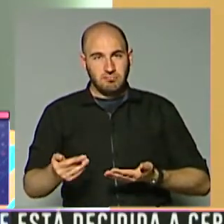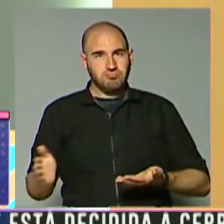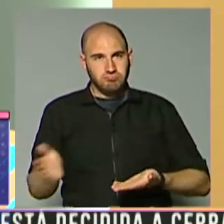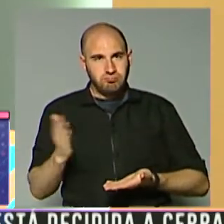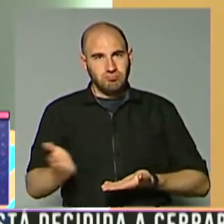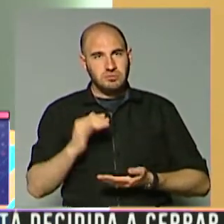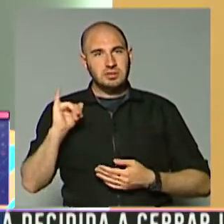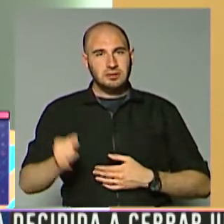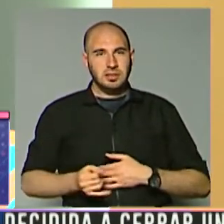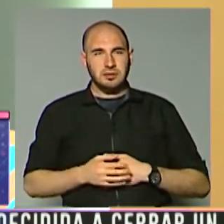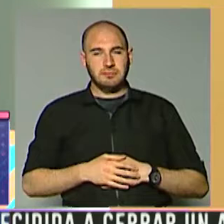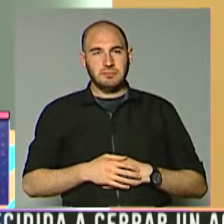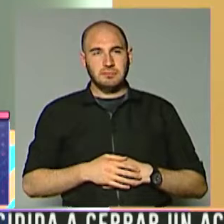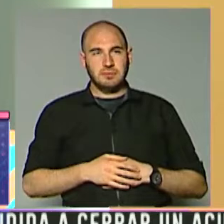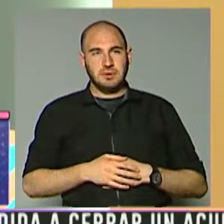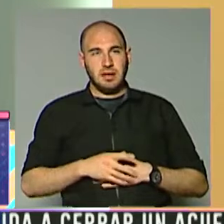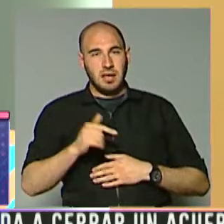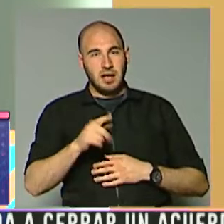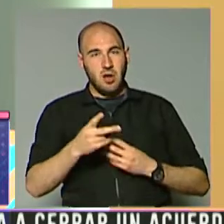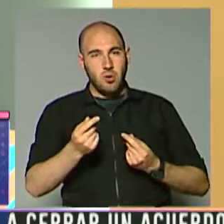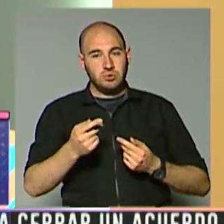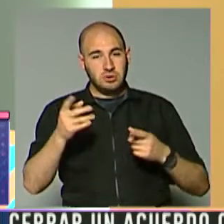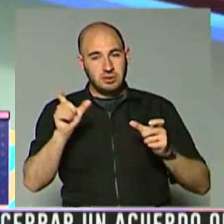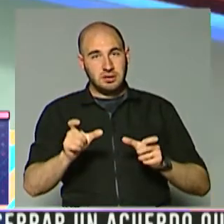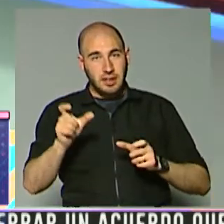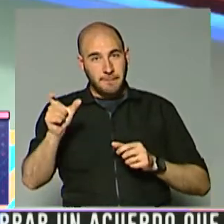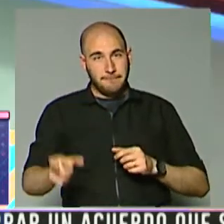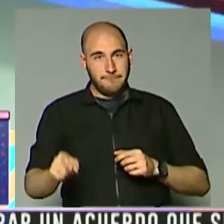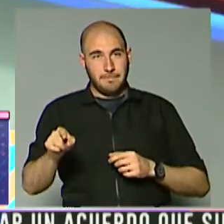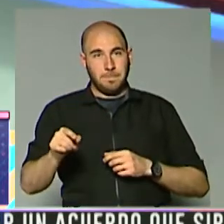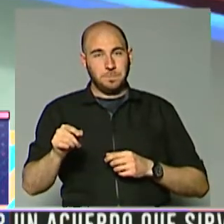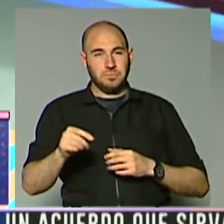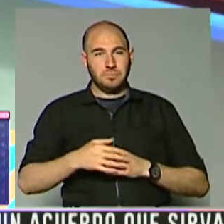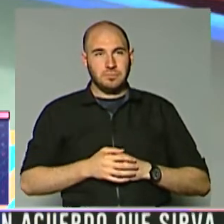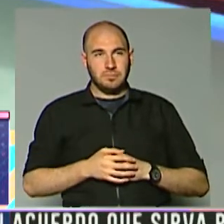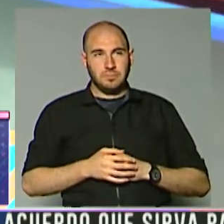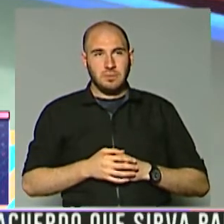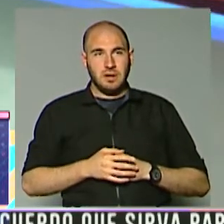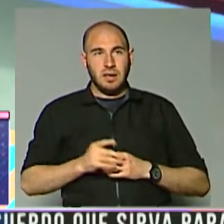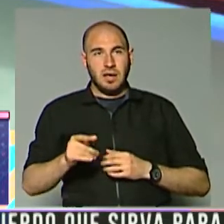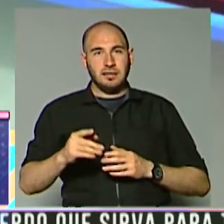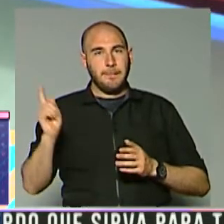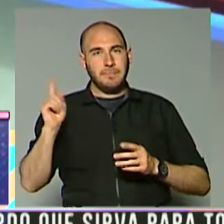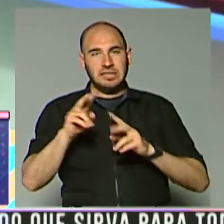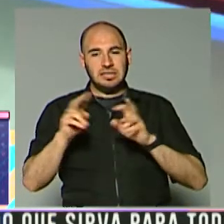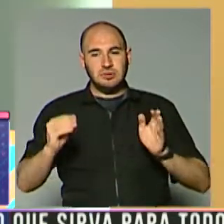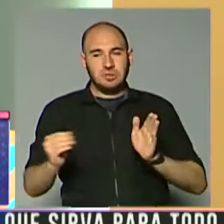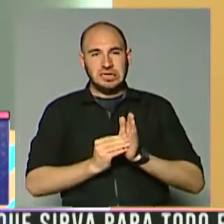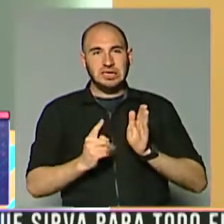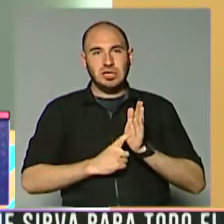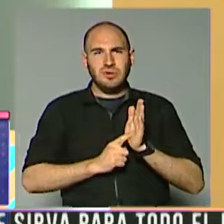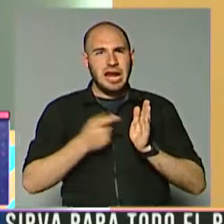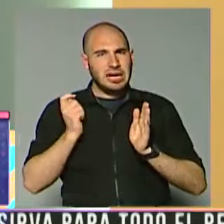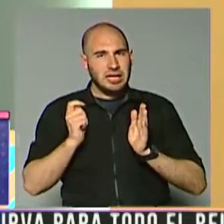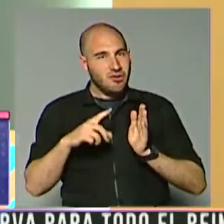permite el uso de una obra que no está, digamos, correctamente asignada a la titularidad, a